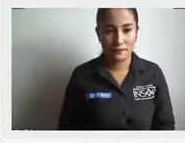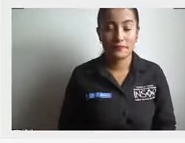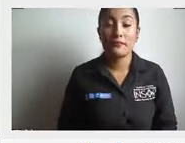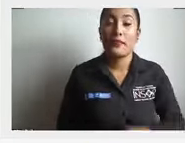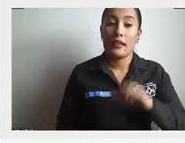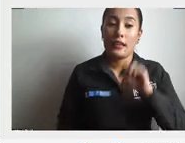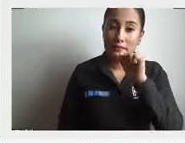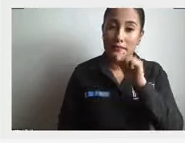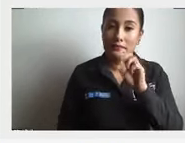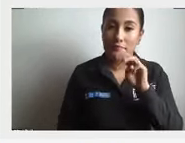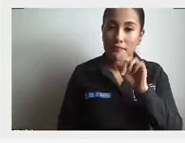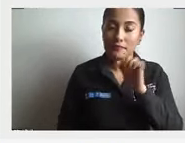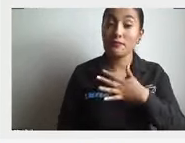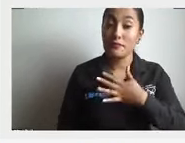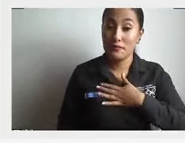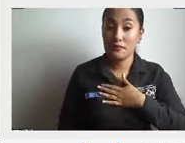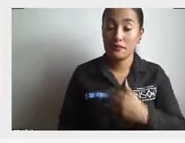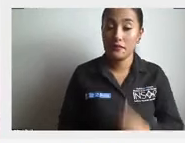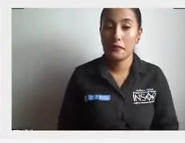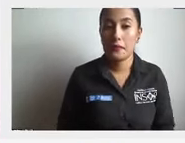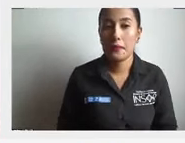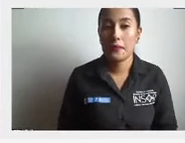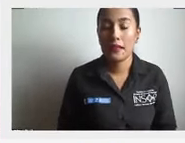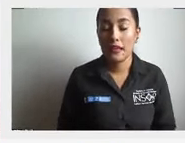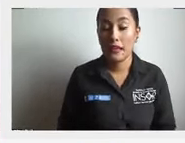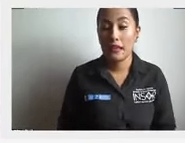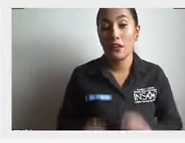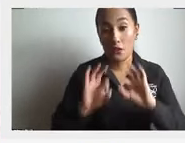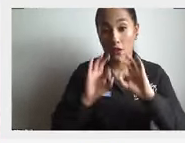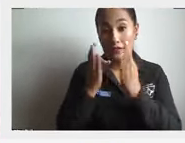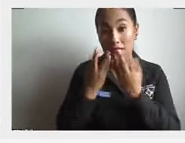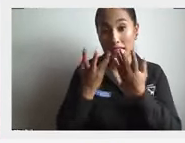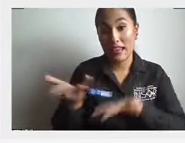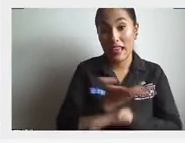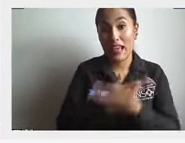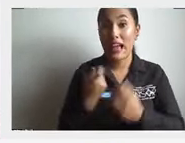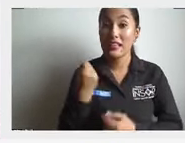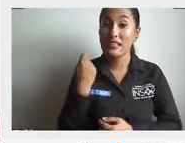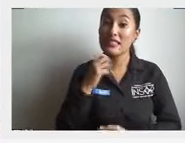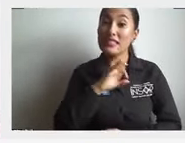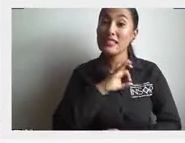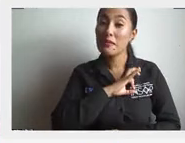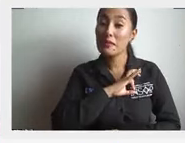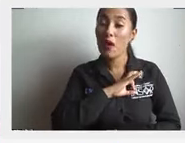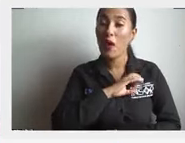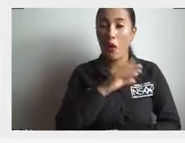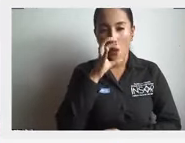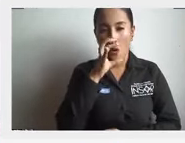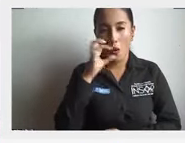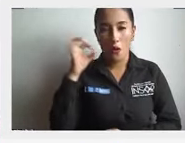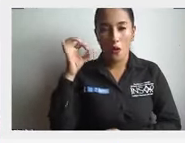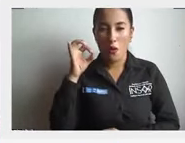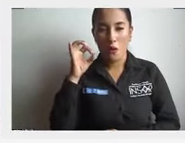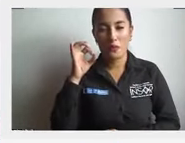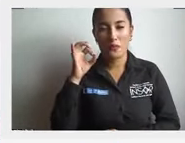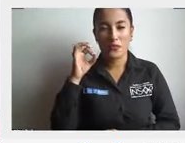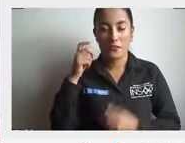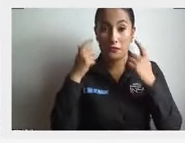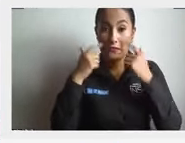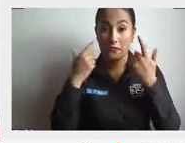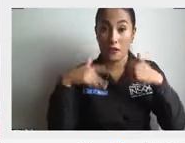con las familias. El sábado pude estar en una charla con Francesco Tonucci Frato, que los invito